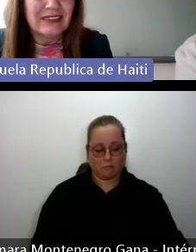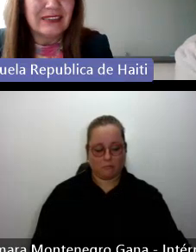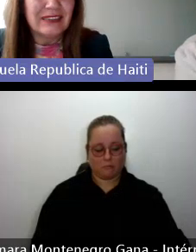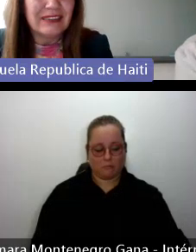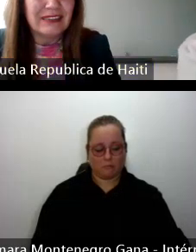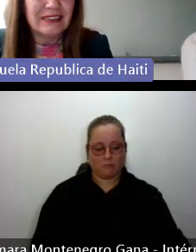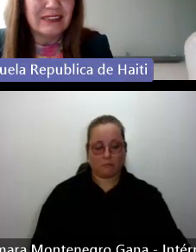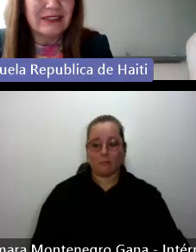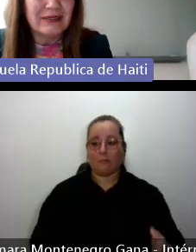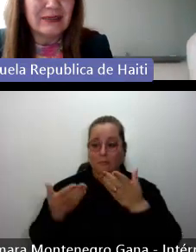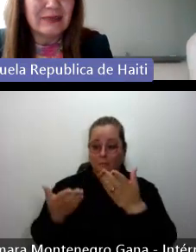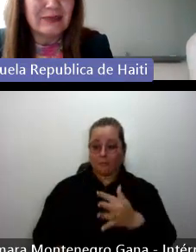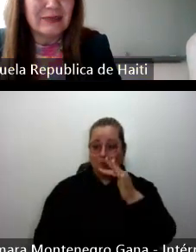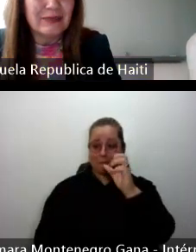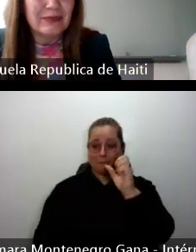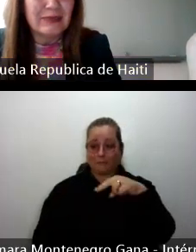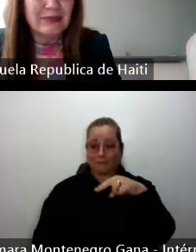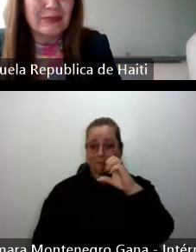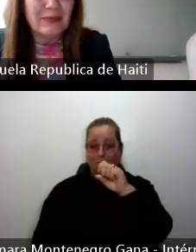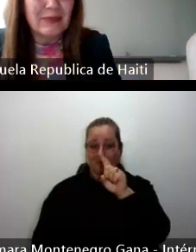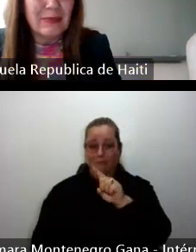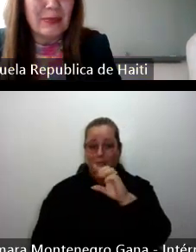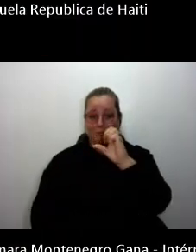Sí, vuelvo a reiterar